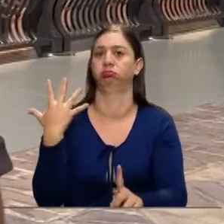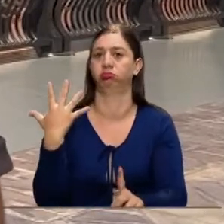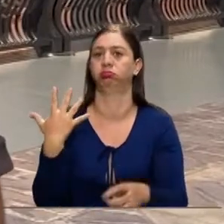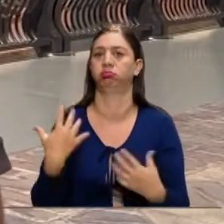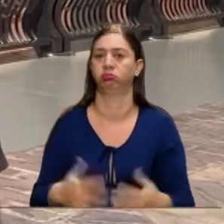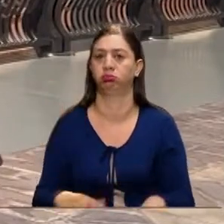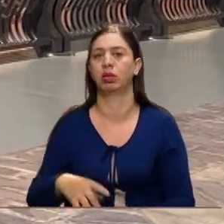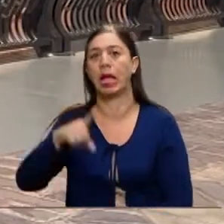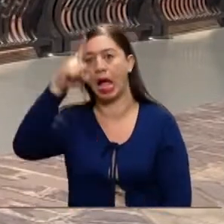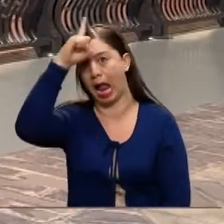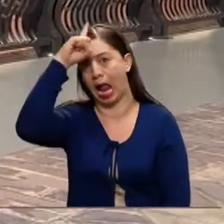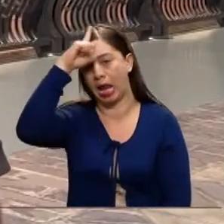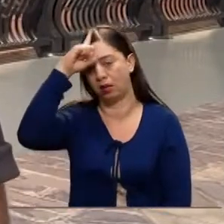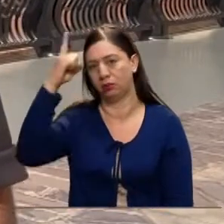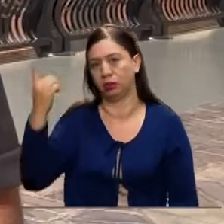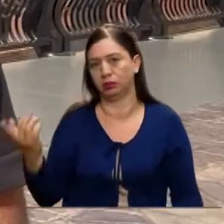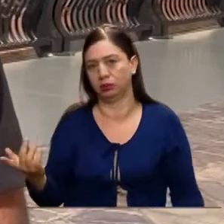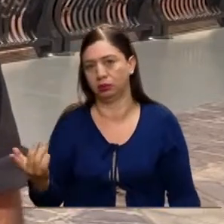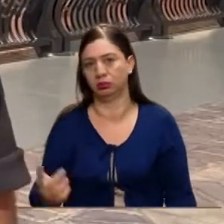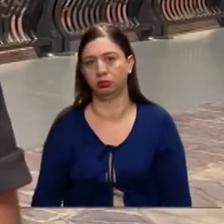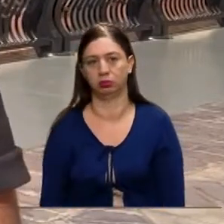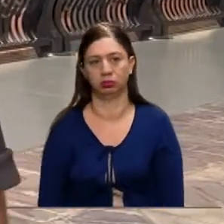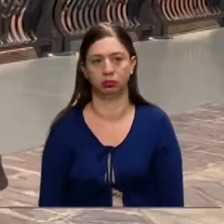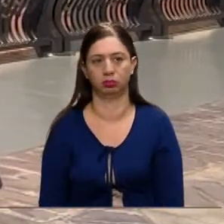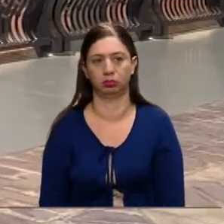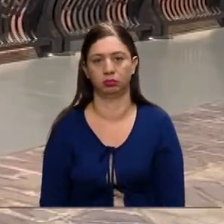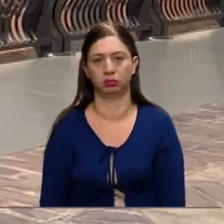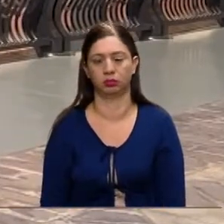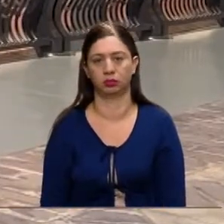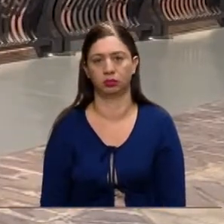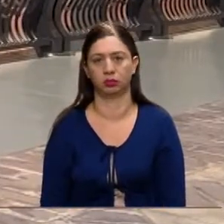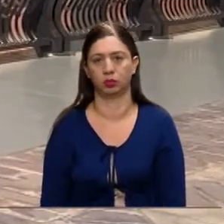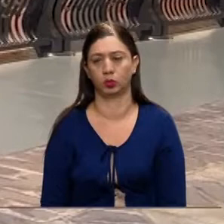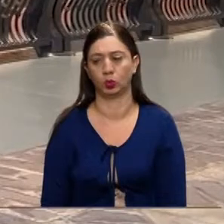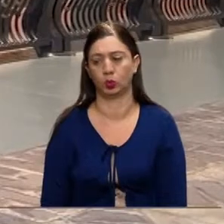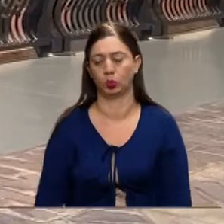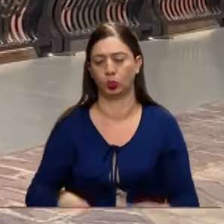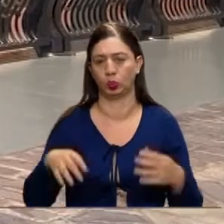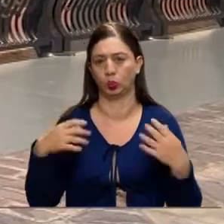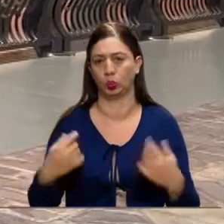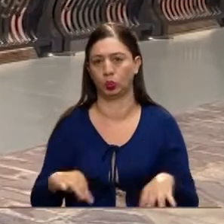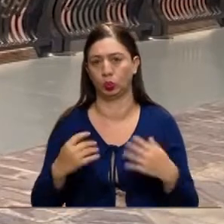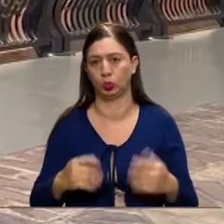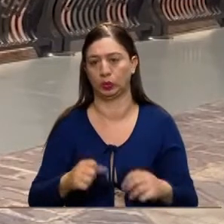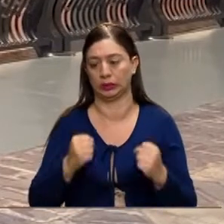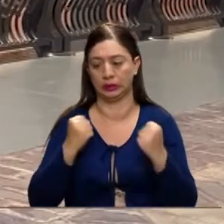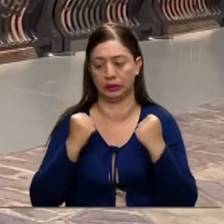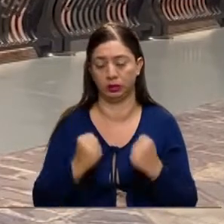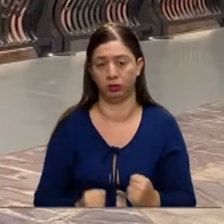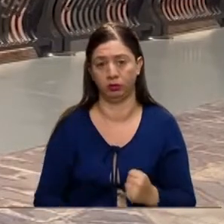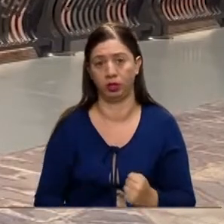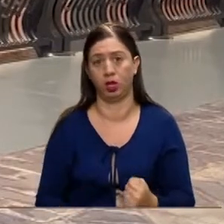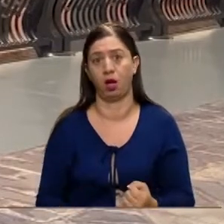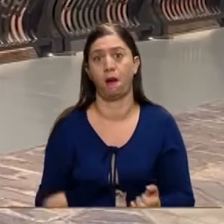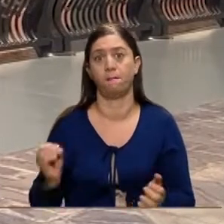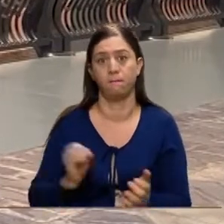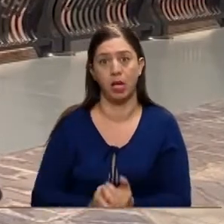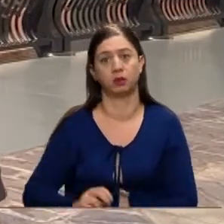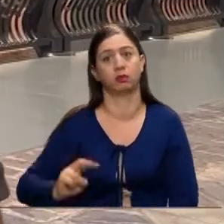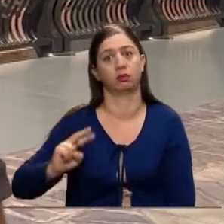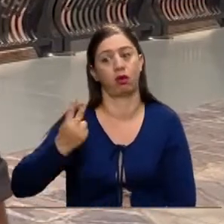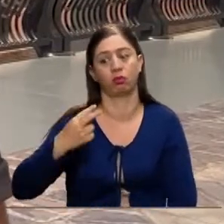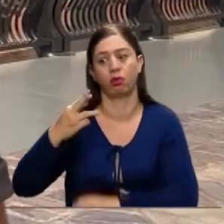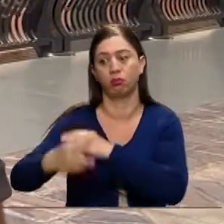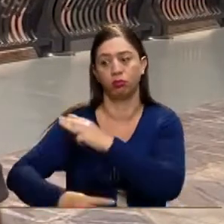De Alemania, indudablemente que es un golpe fuerte. Segundo mundial consecutivo